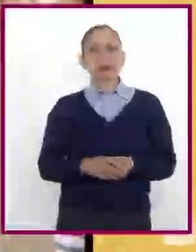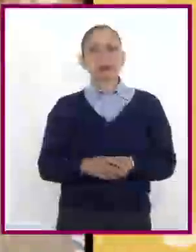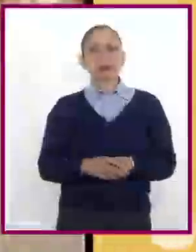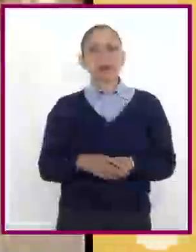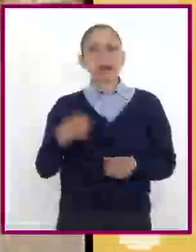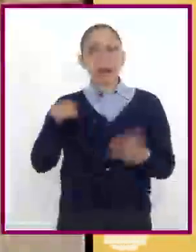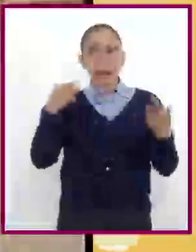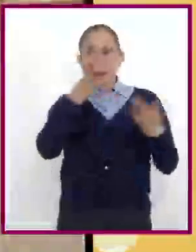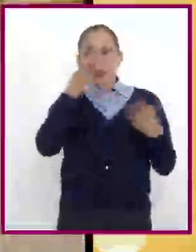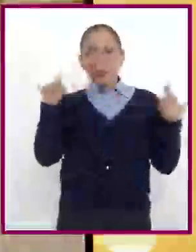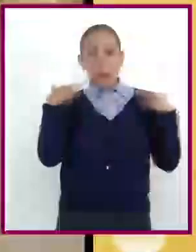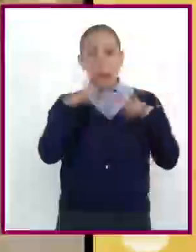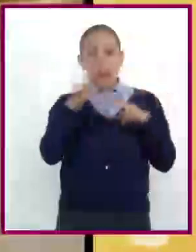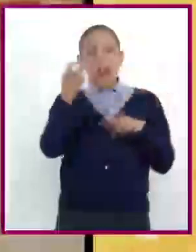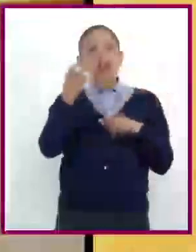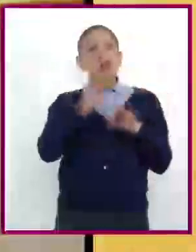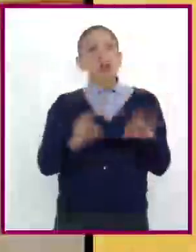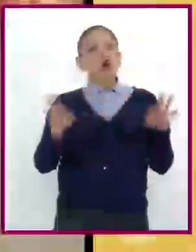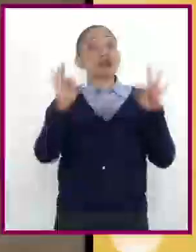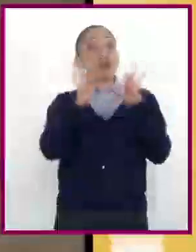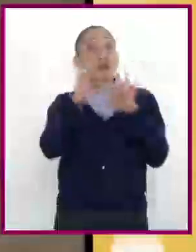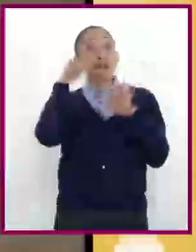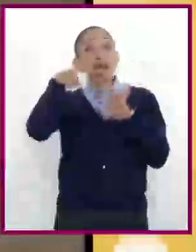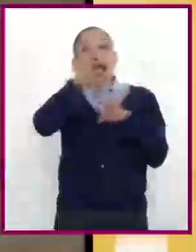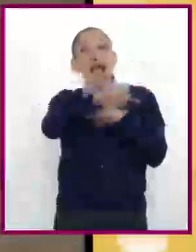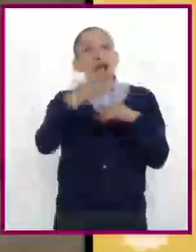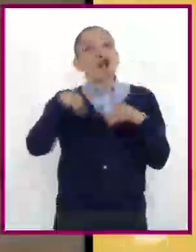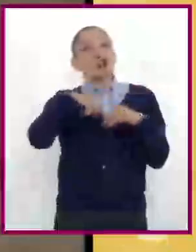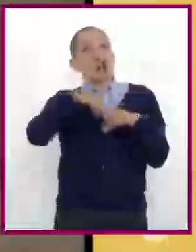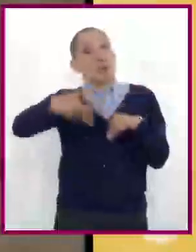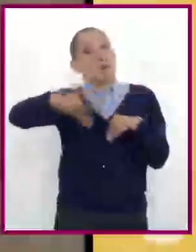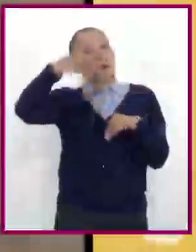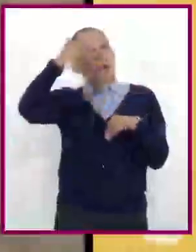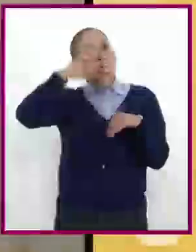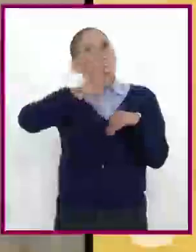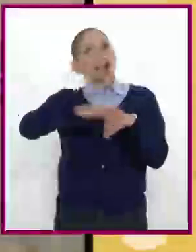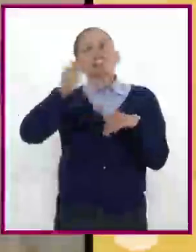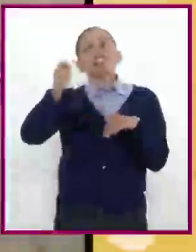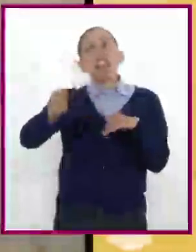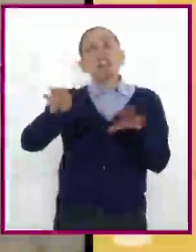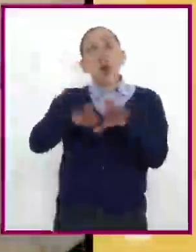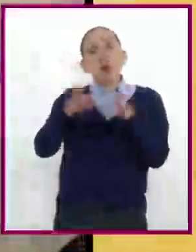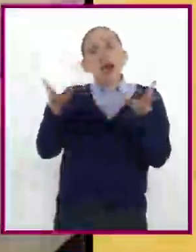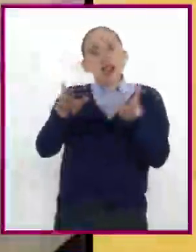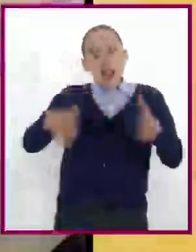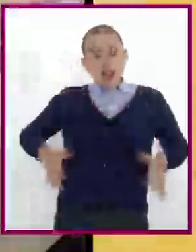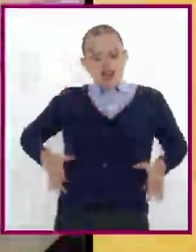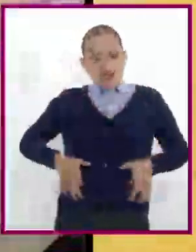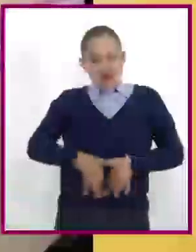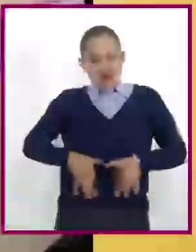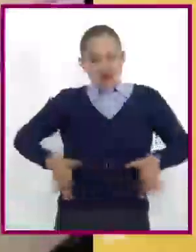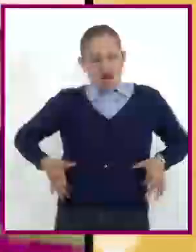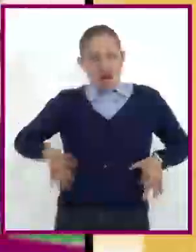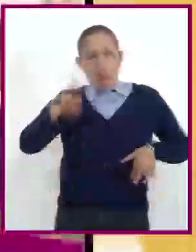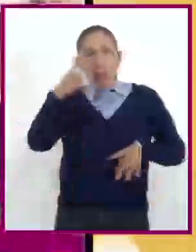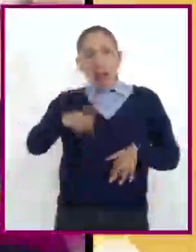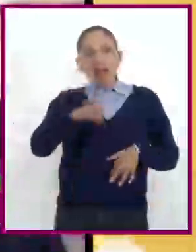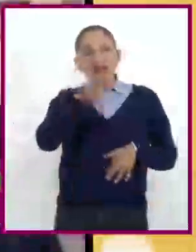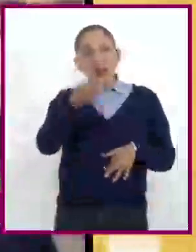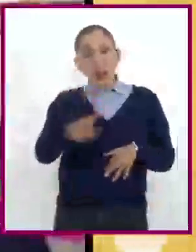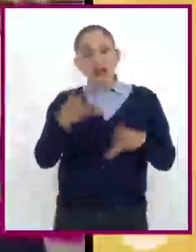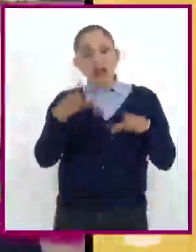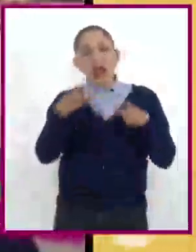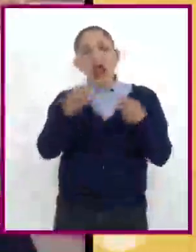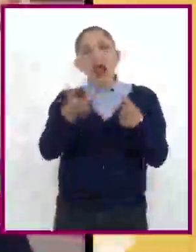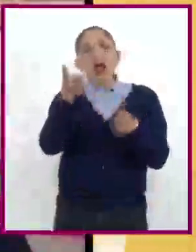Dice la maestra que es muy importante para que nosotros aprendamos un poco de cómo hacer esta faja para que ya no